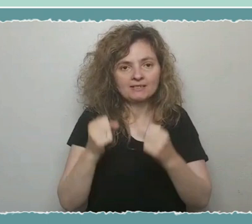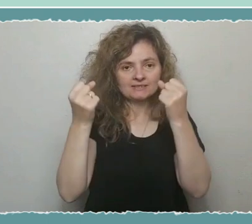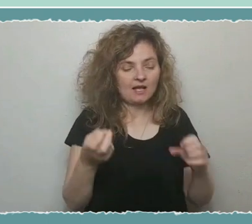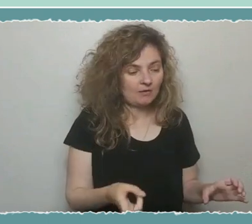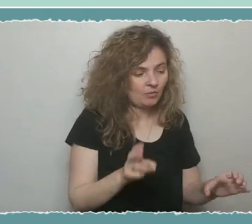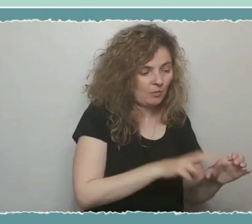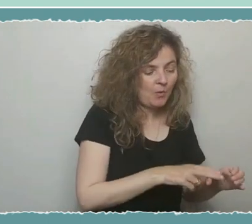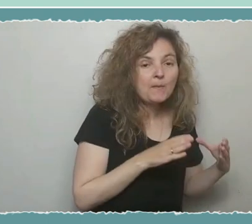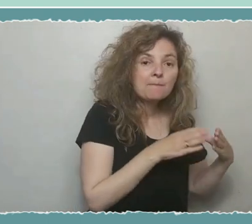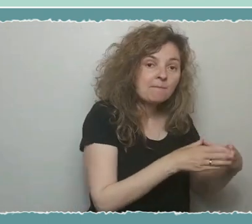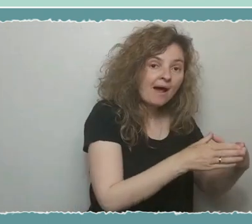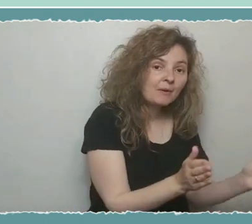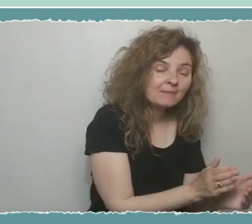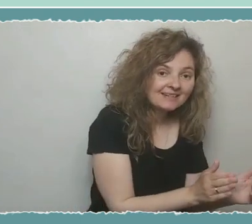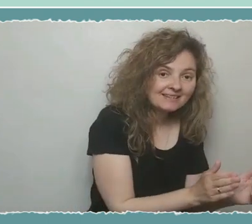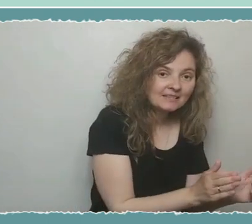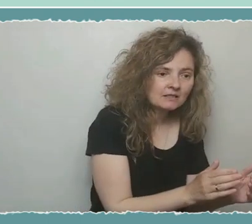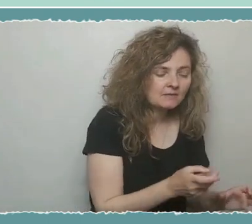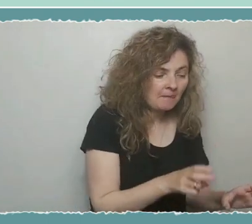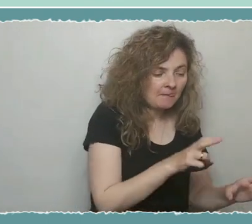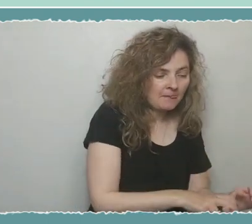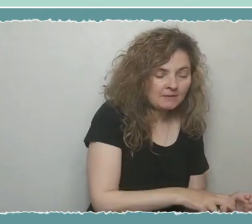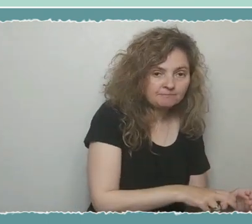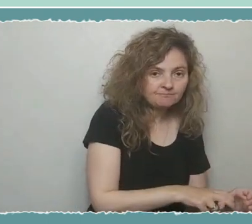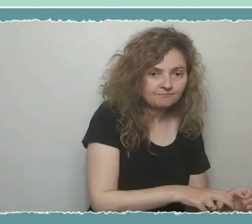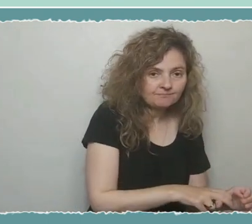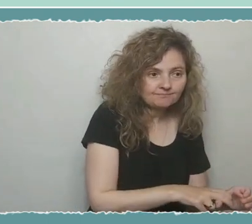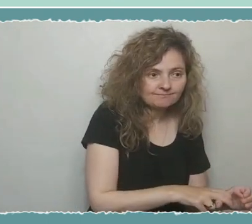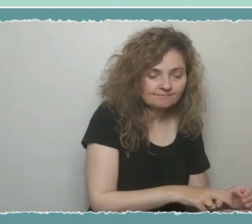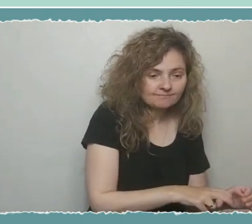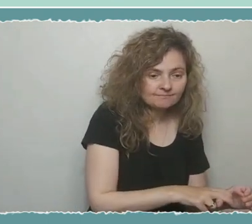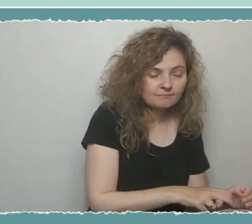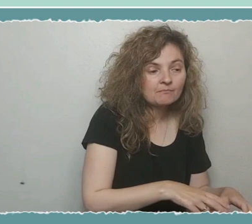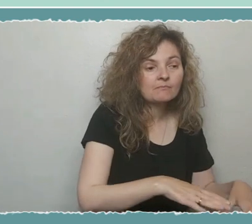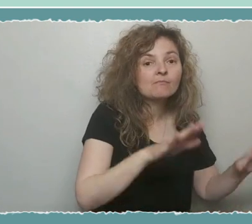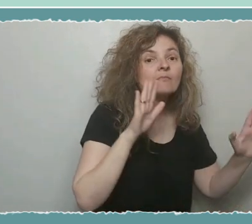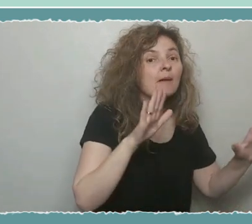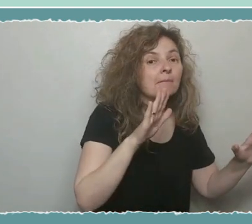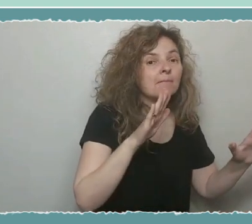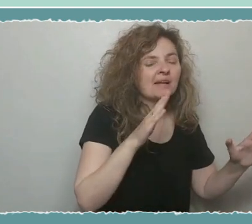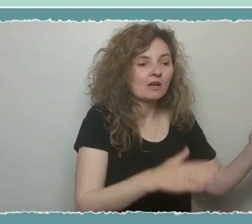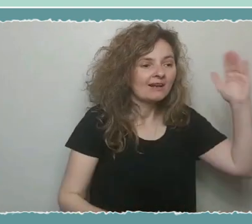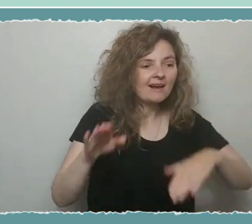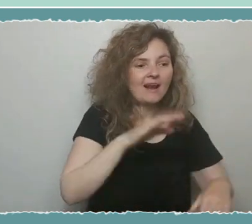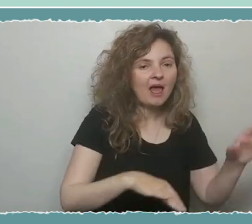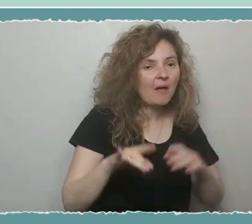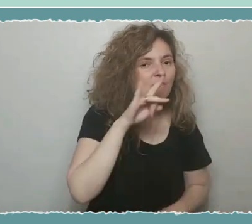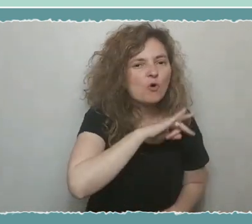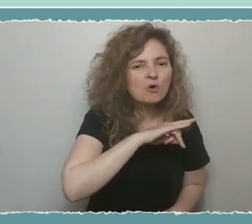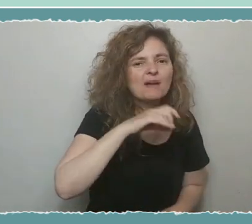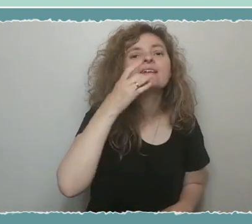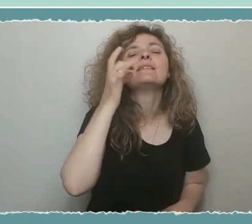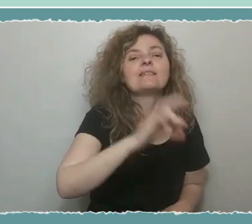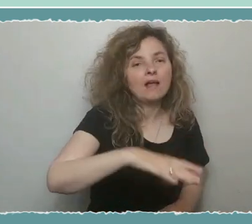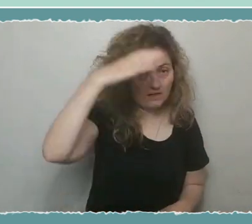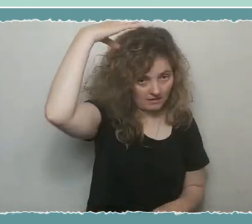hai que entendes. O pingüín xa estaba nunha lancha, moi ben, pero Gregorio, que non nadaba moi ben, como nadaba